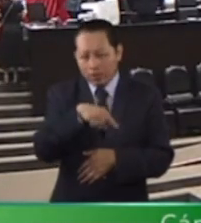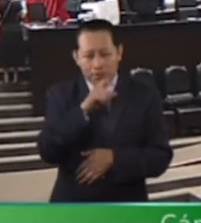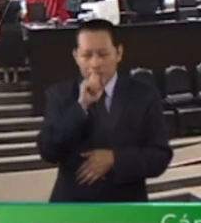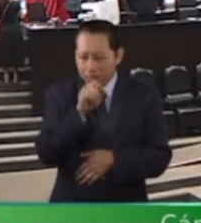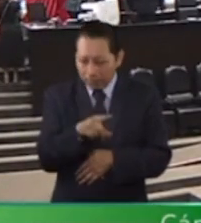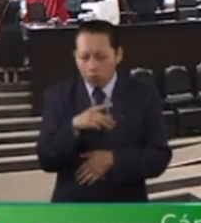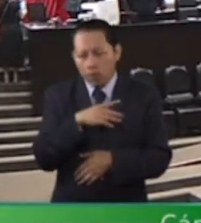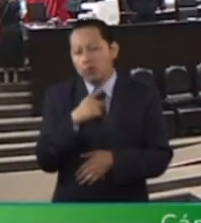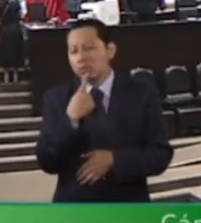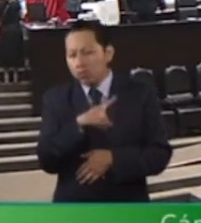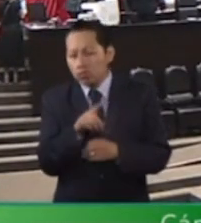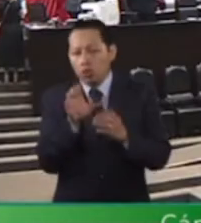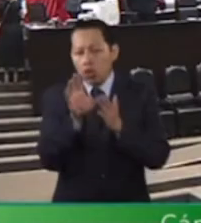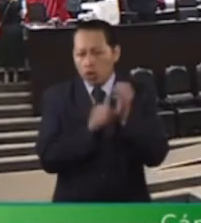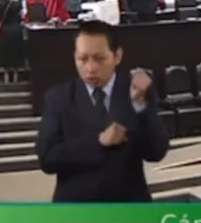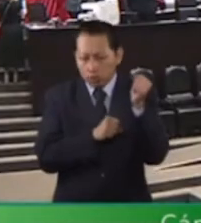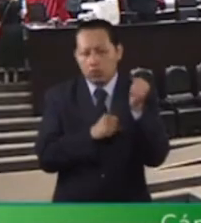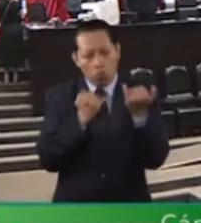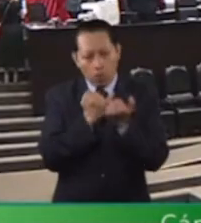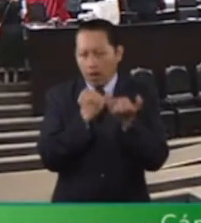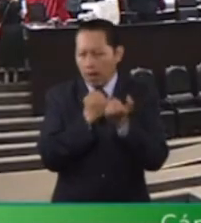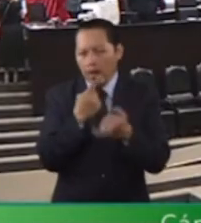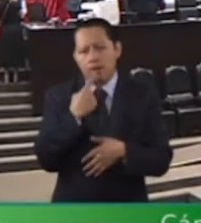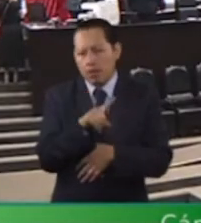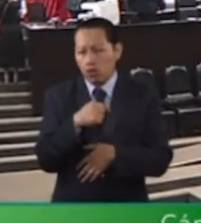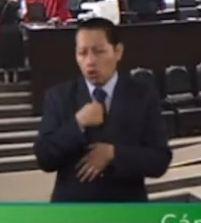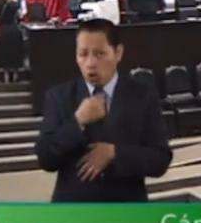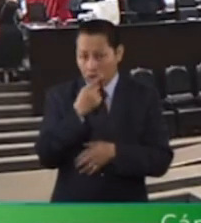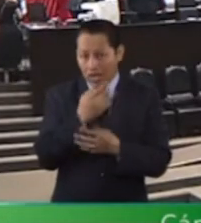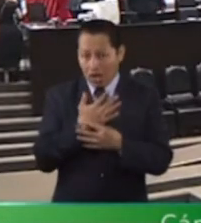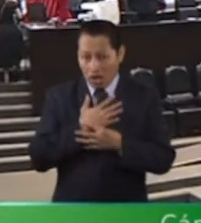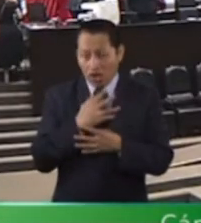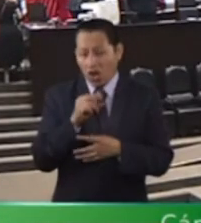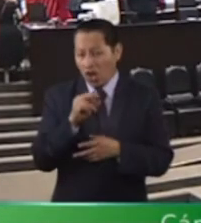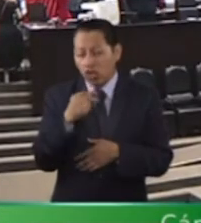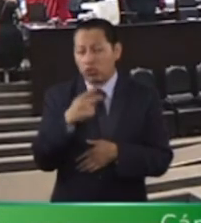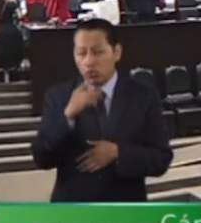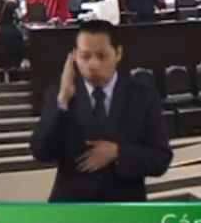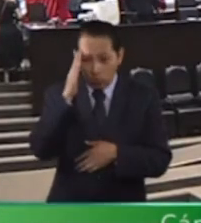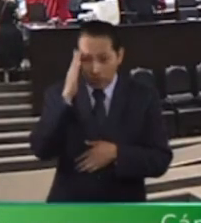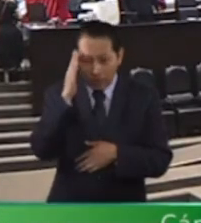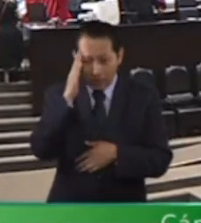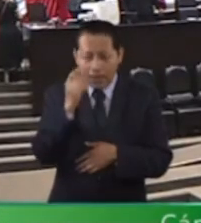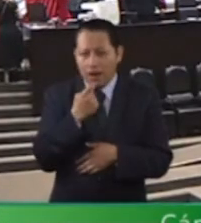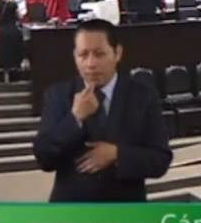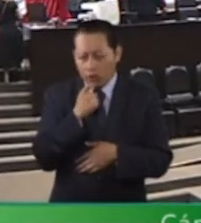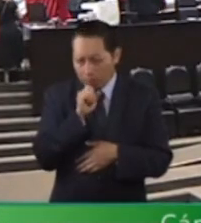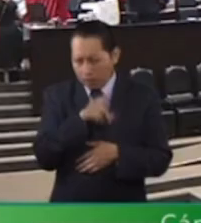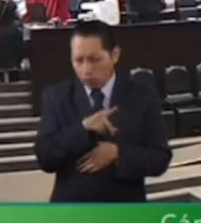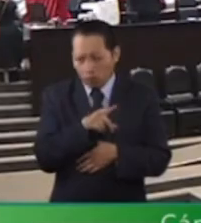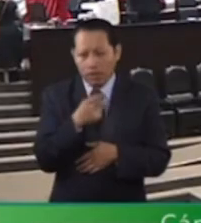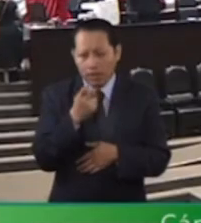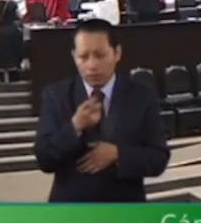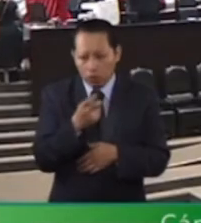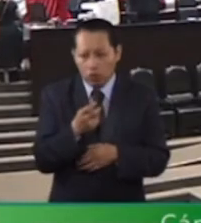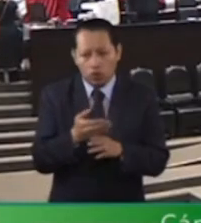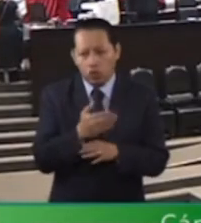impugnaron reformas constitucionales no lo digo yo lo dice su líder Andrés Manuel López Obrador en